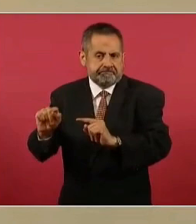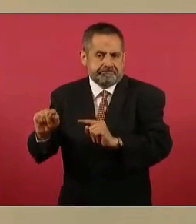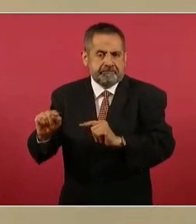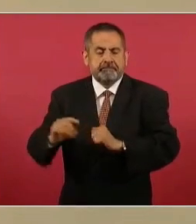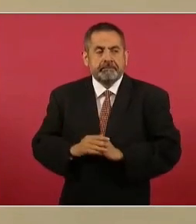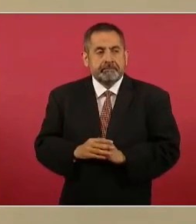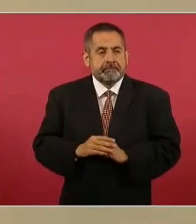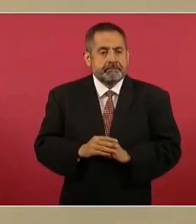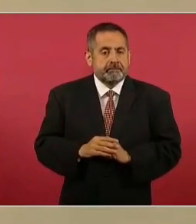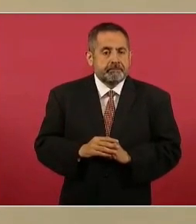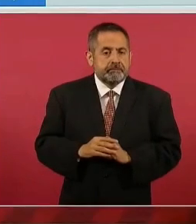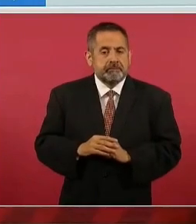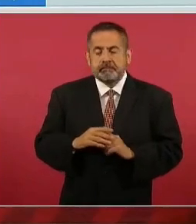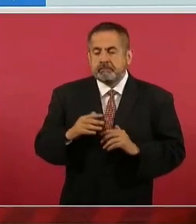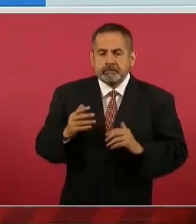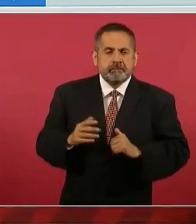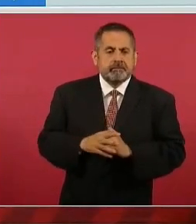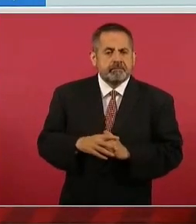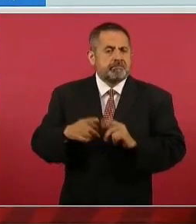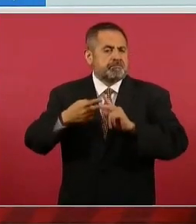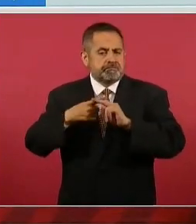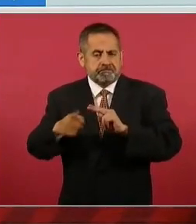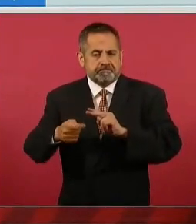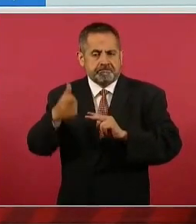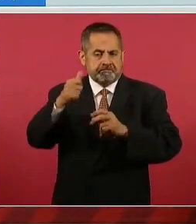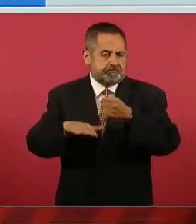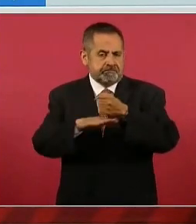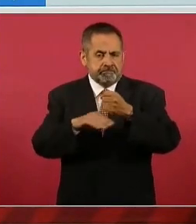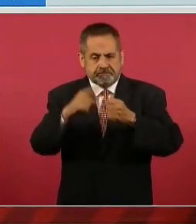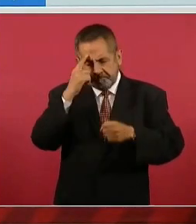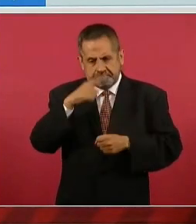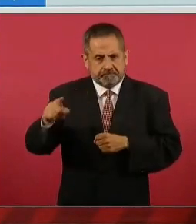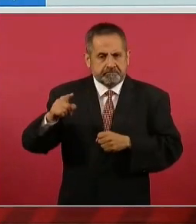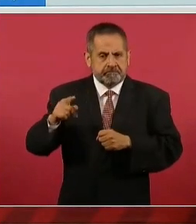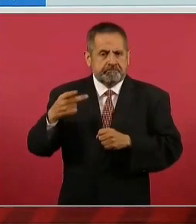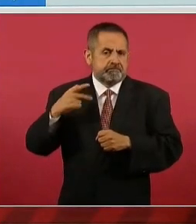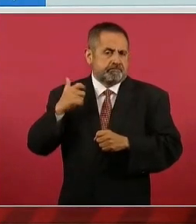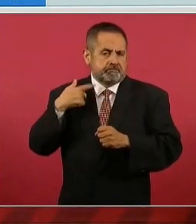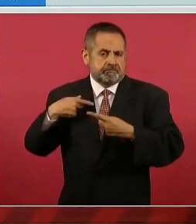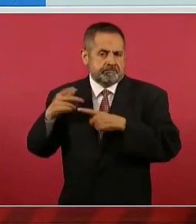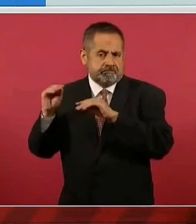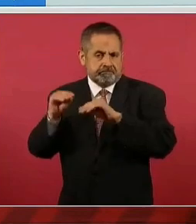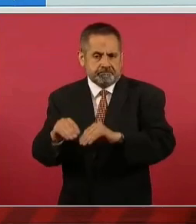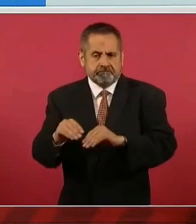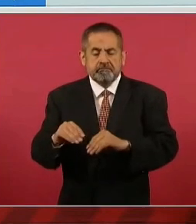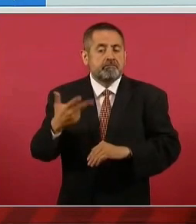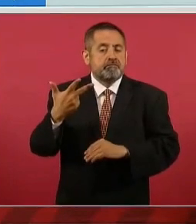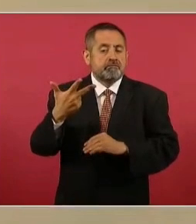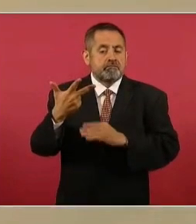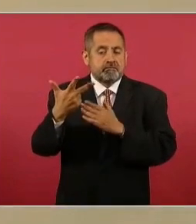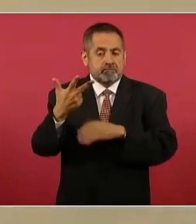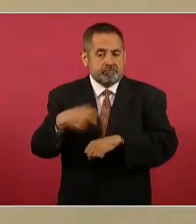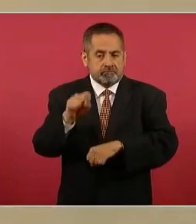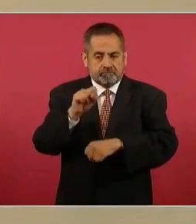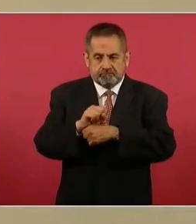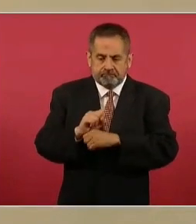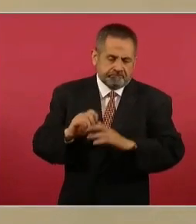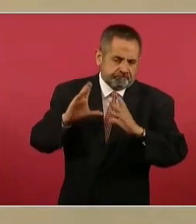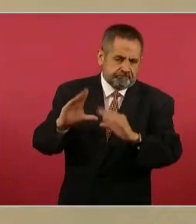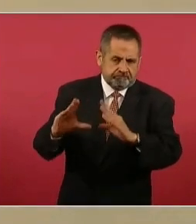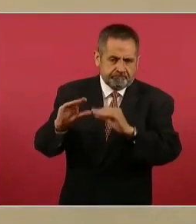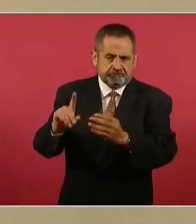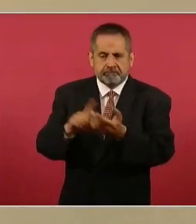capacitación o formación inicial para veteranos que es de 8 semanas tenemos actualmente